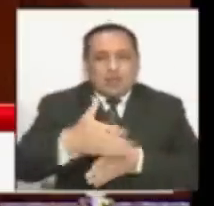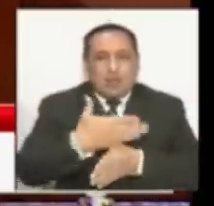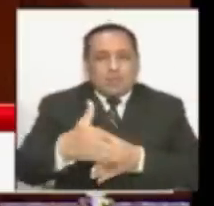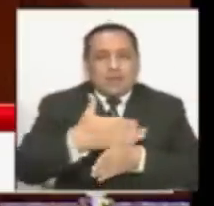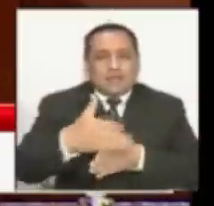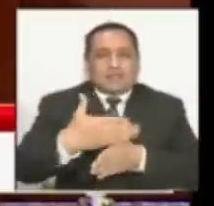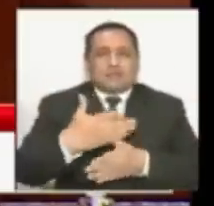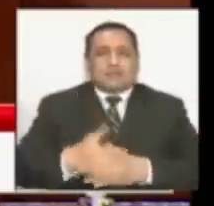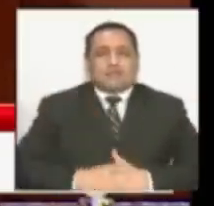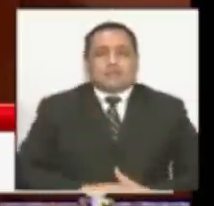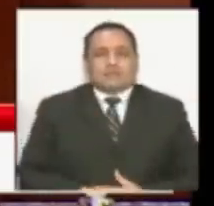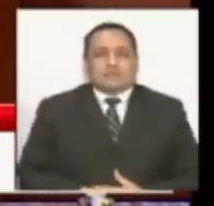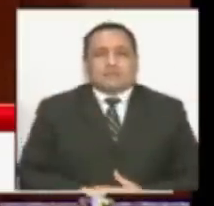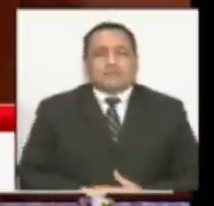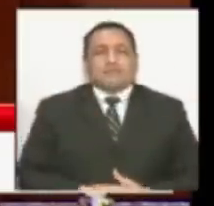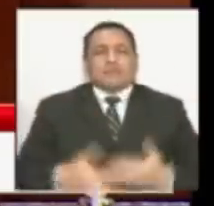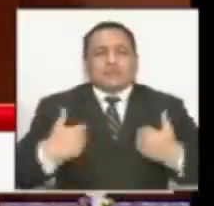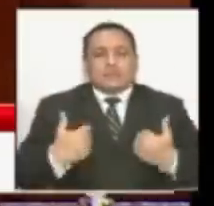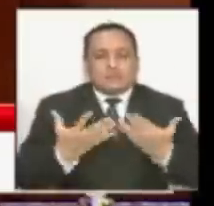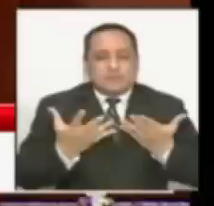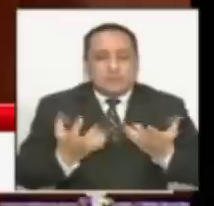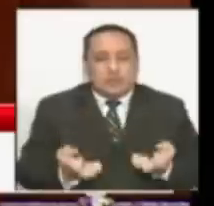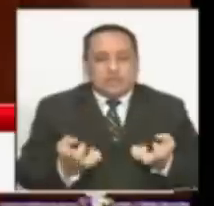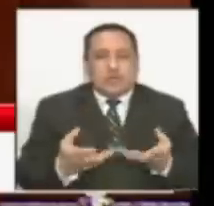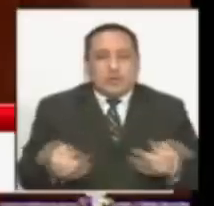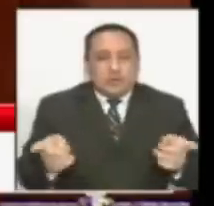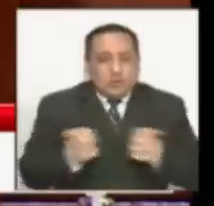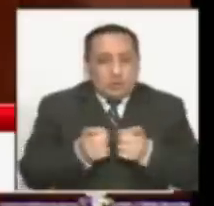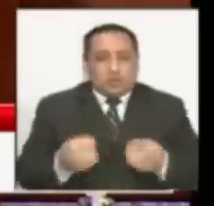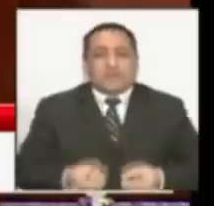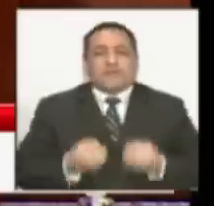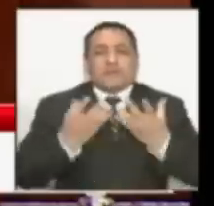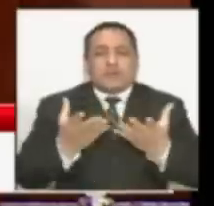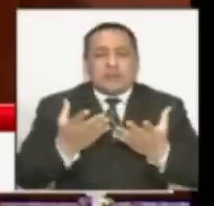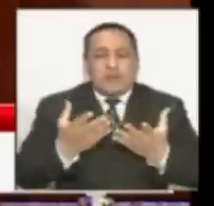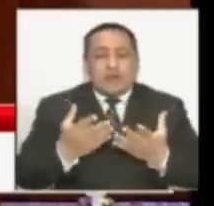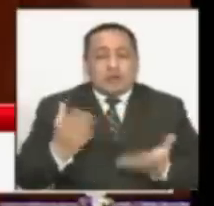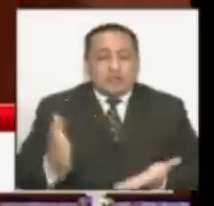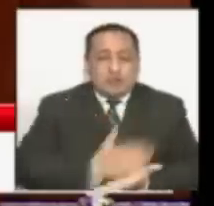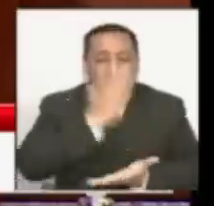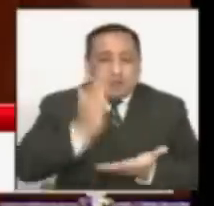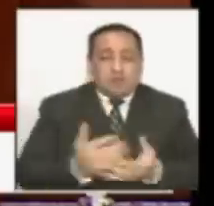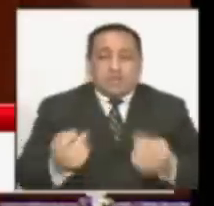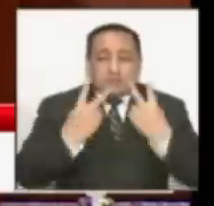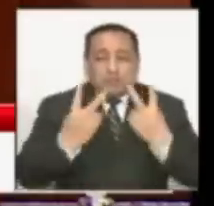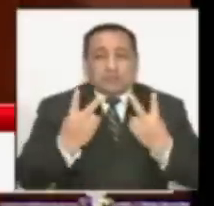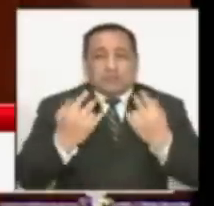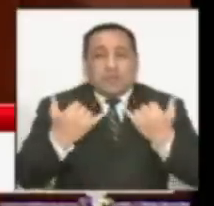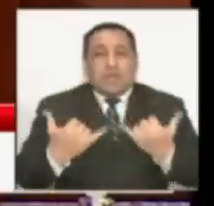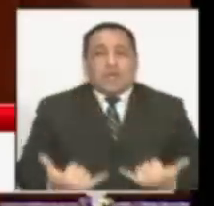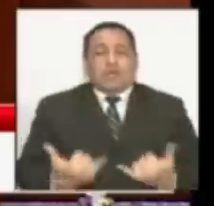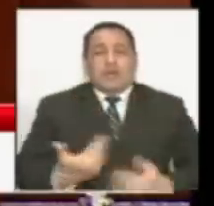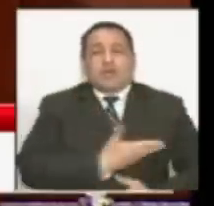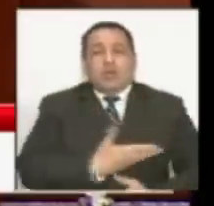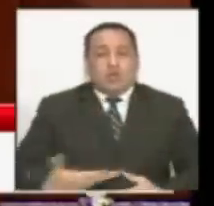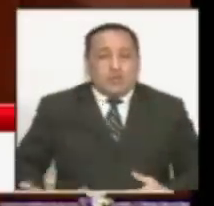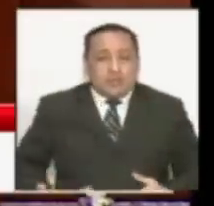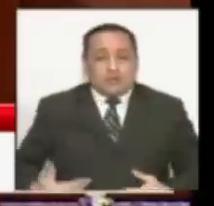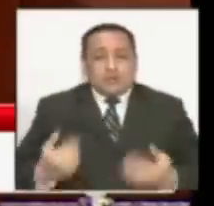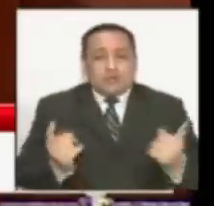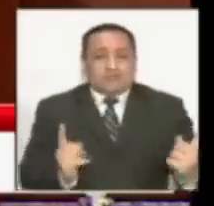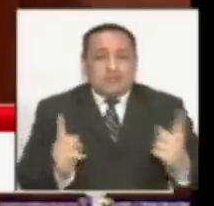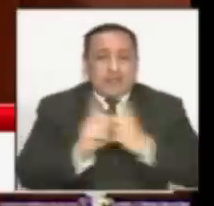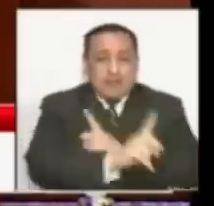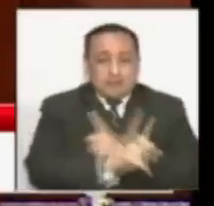compartida. Quisiera referirme brevemente a los desafíos que hemos visto que enfrenta este gobierno de